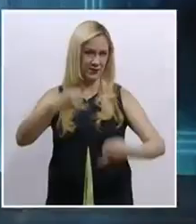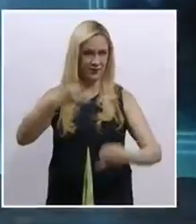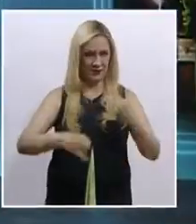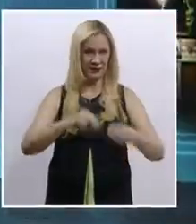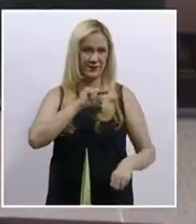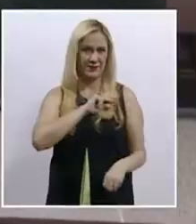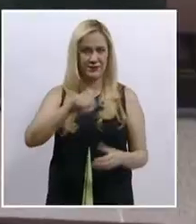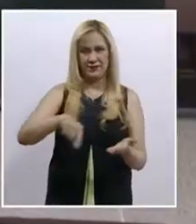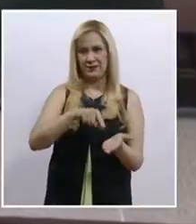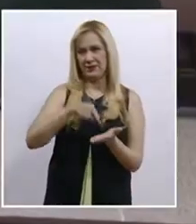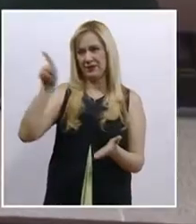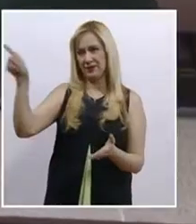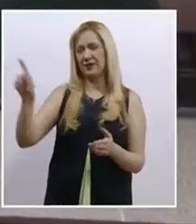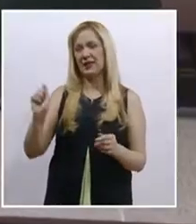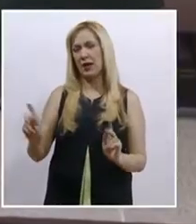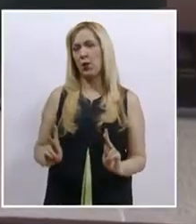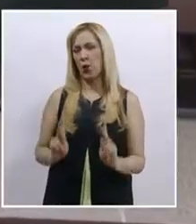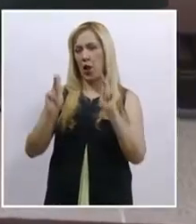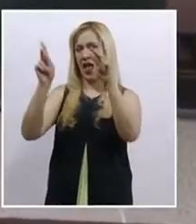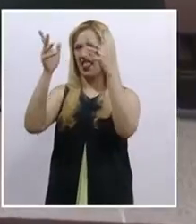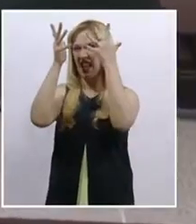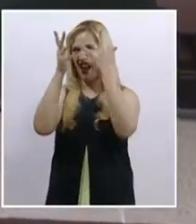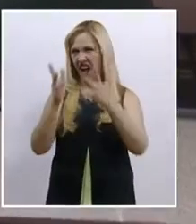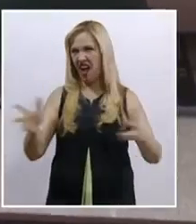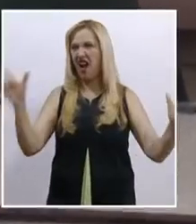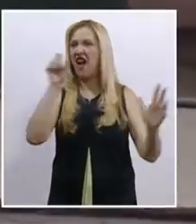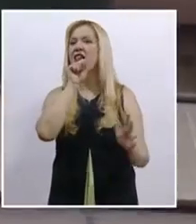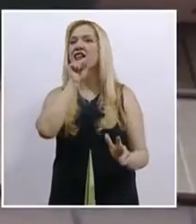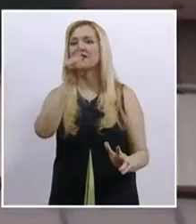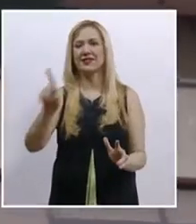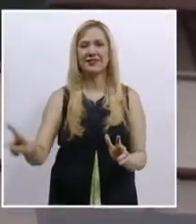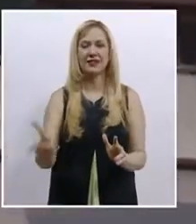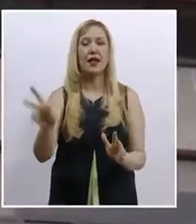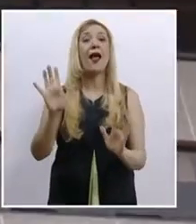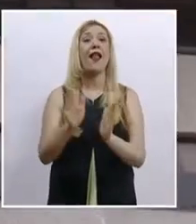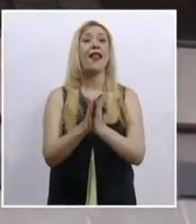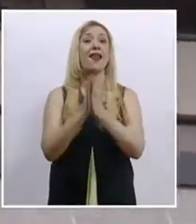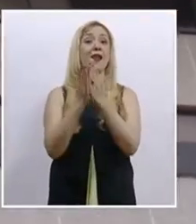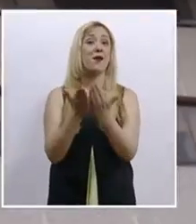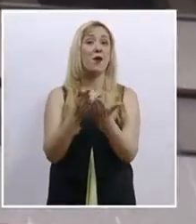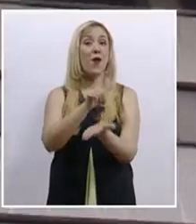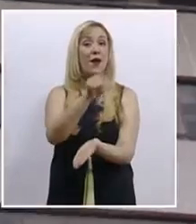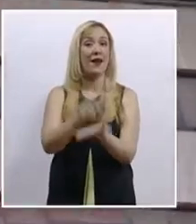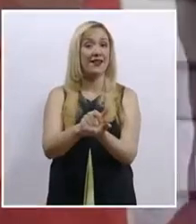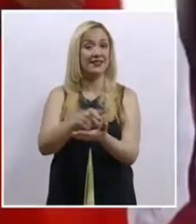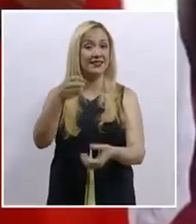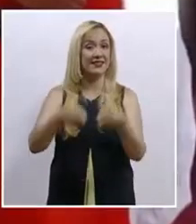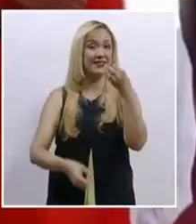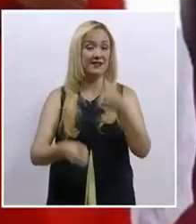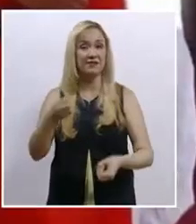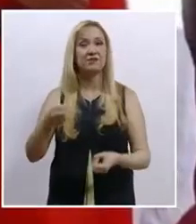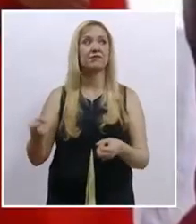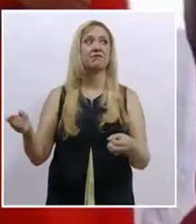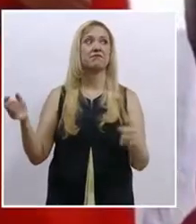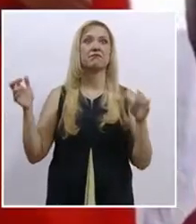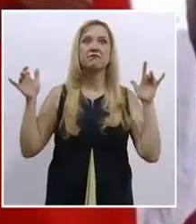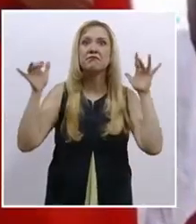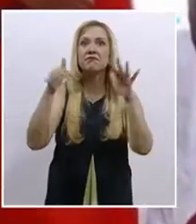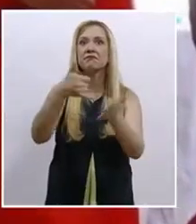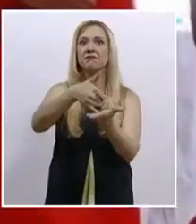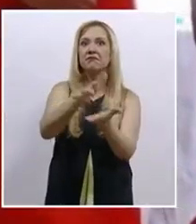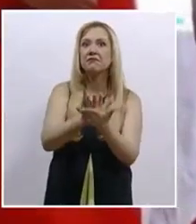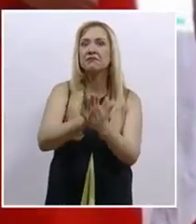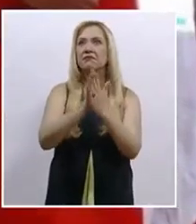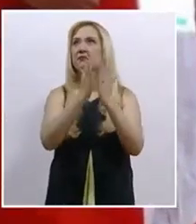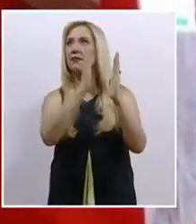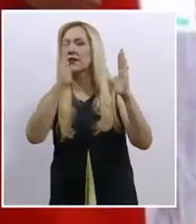Distrito con sede en Puente Grande, Jalisco, organizó la muestra del libro jurídico a la que asistieron editores con novedosa bibliografía